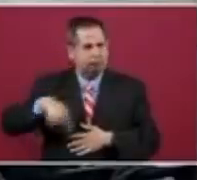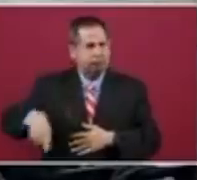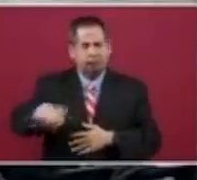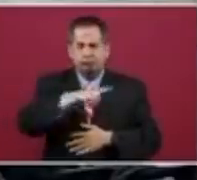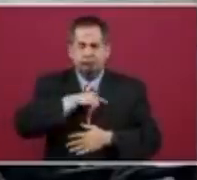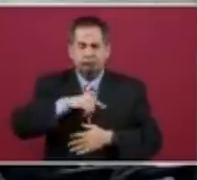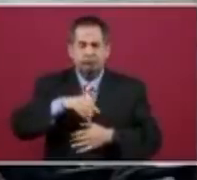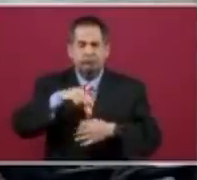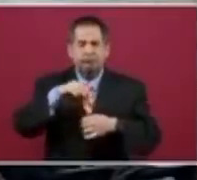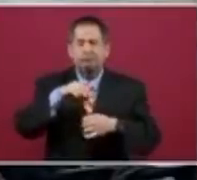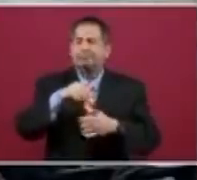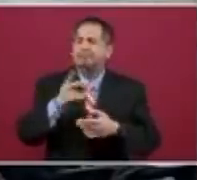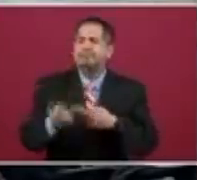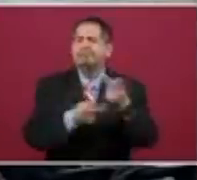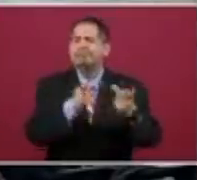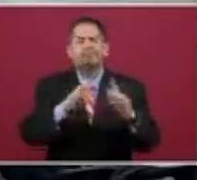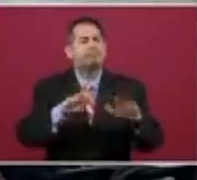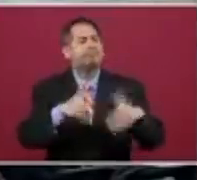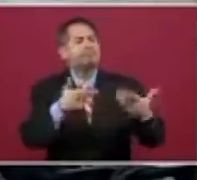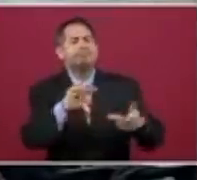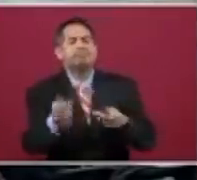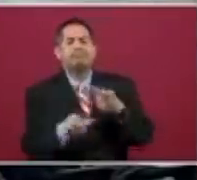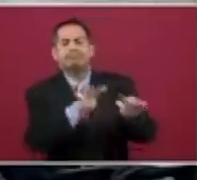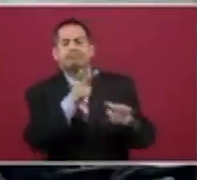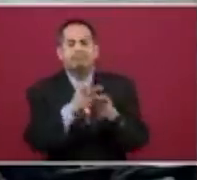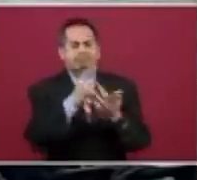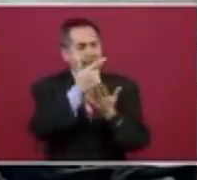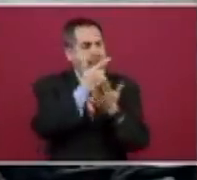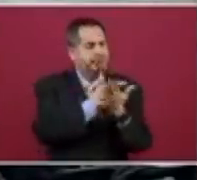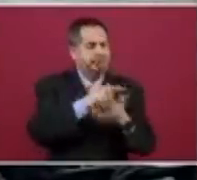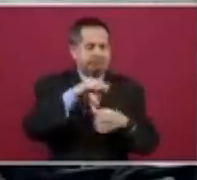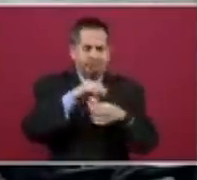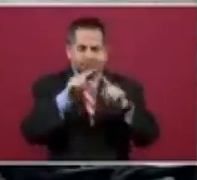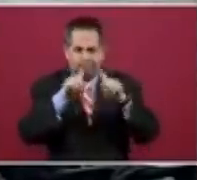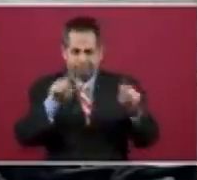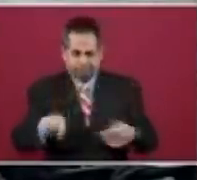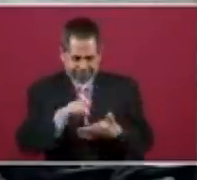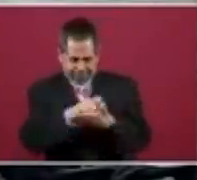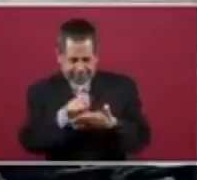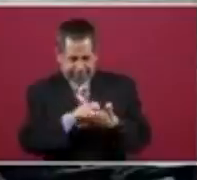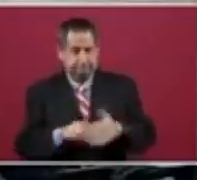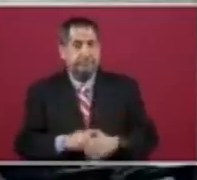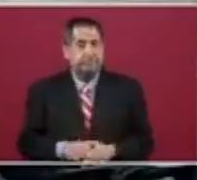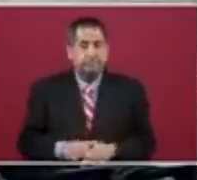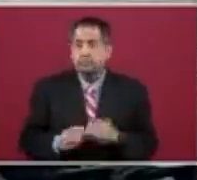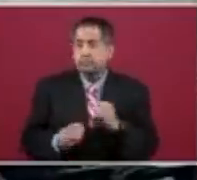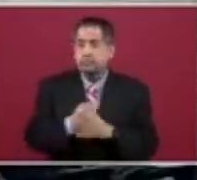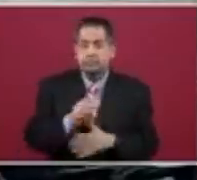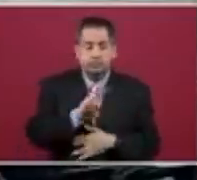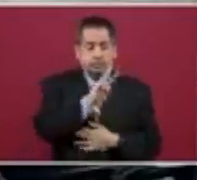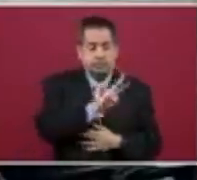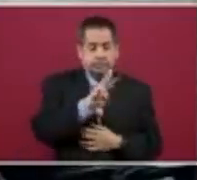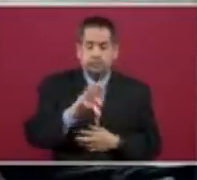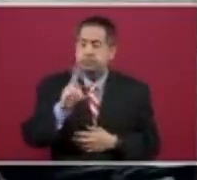este ejercicio democrático. Se creó la página